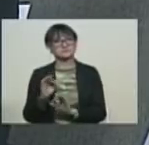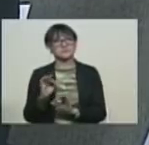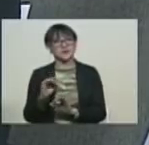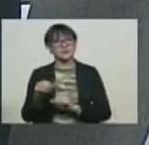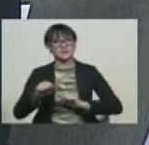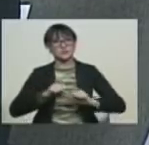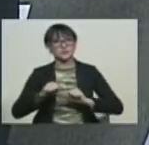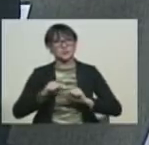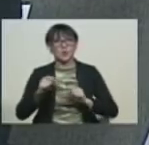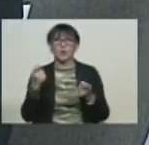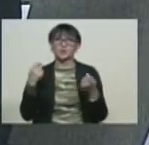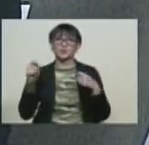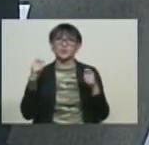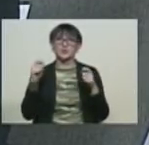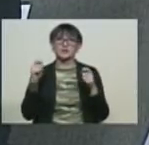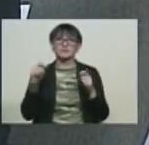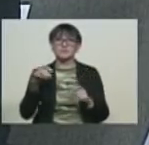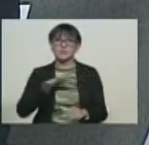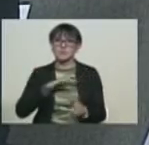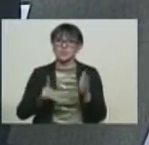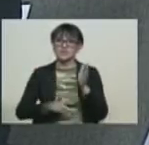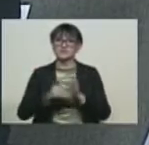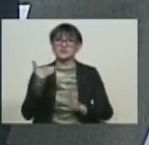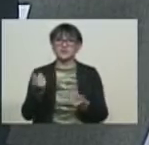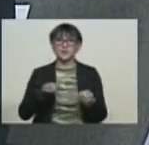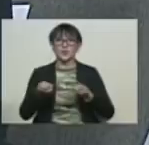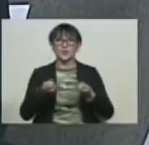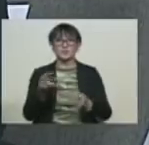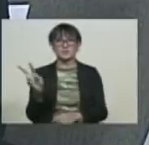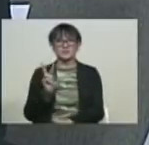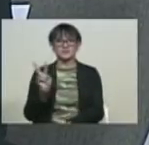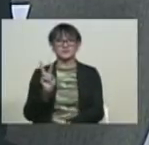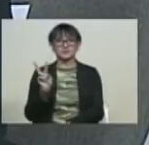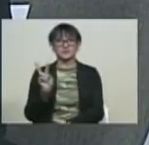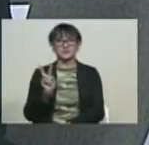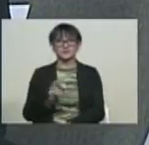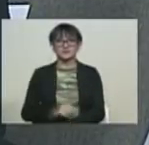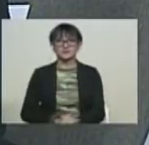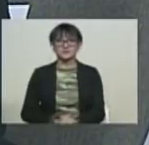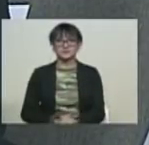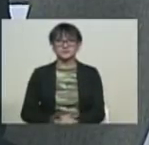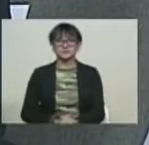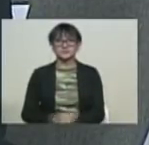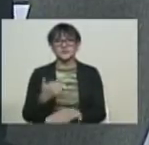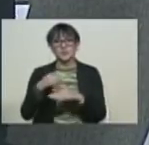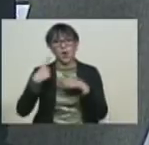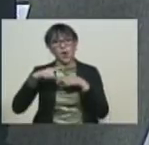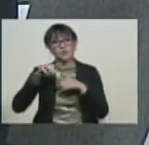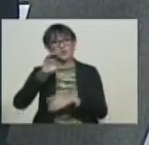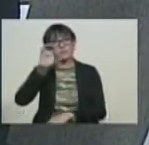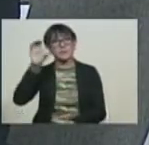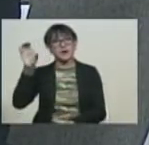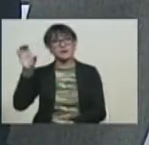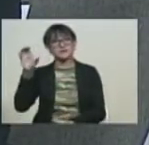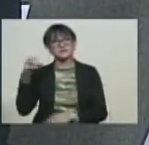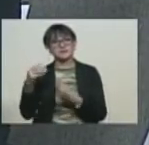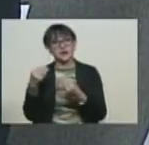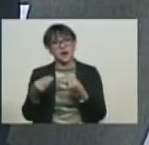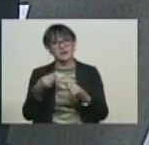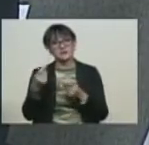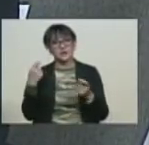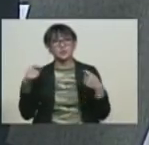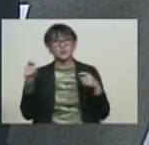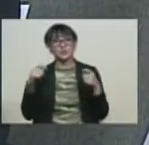que el motor turismo es un motor de desarrollo de la economía venezolana. Así como en muchos países se desarrollan a través del